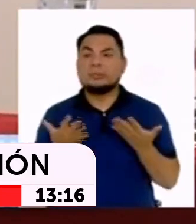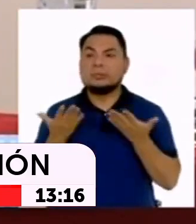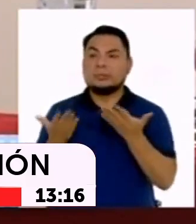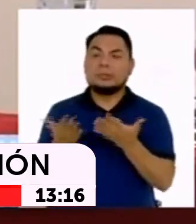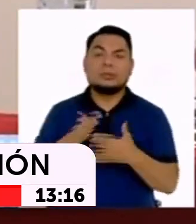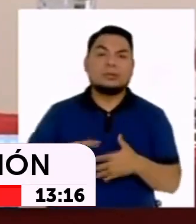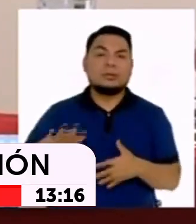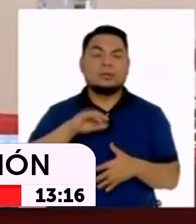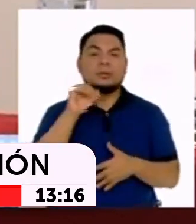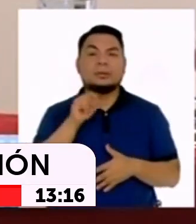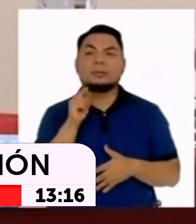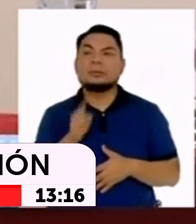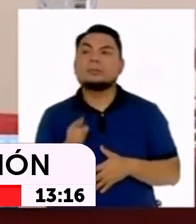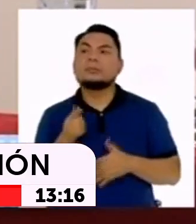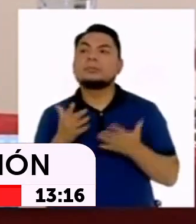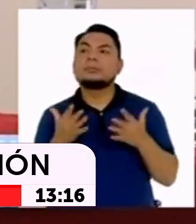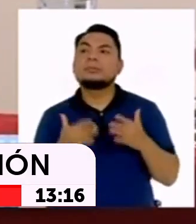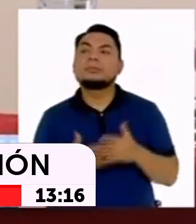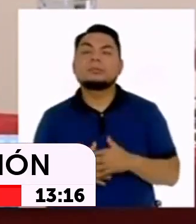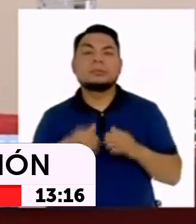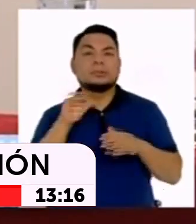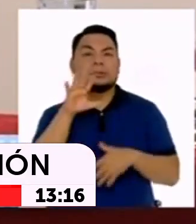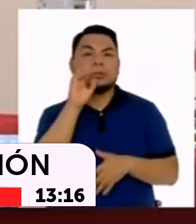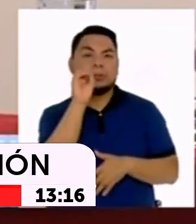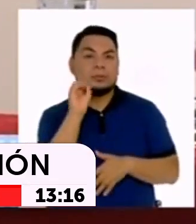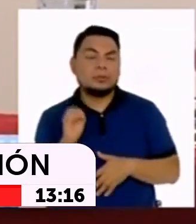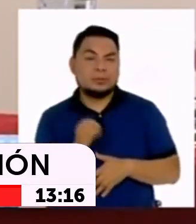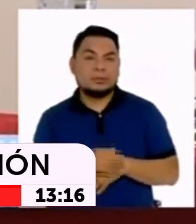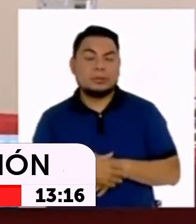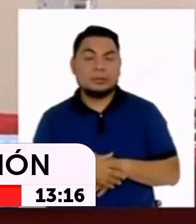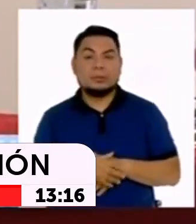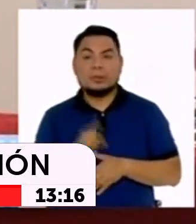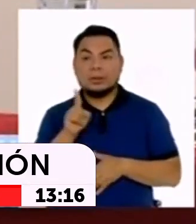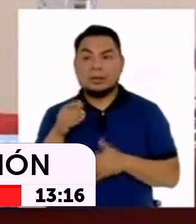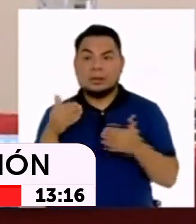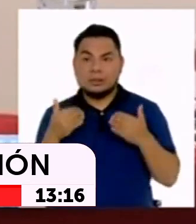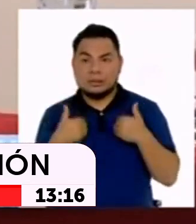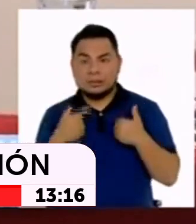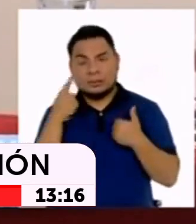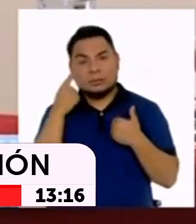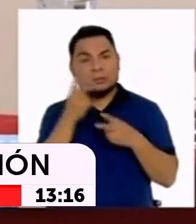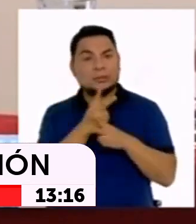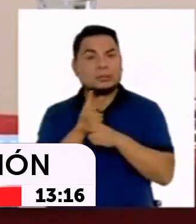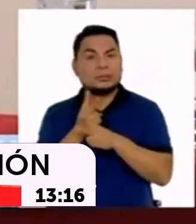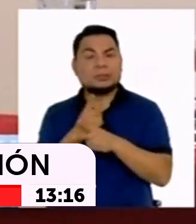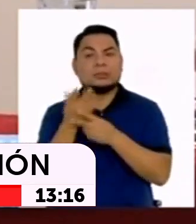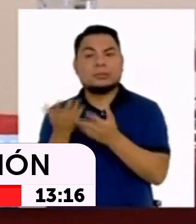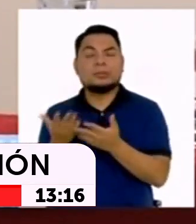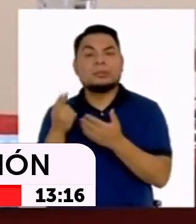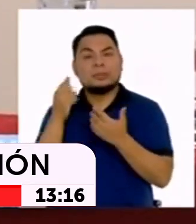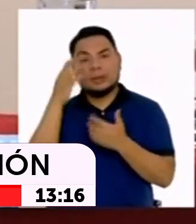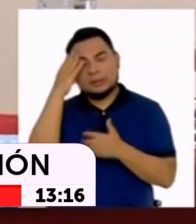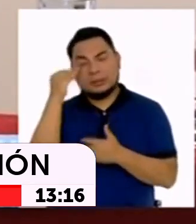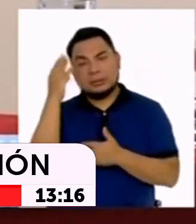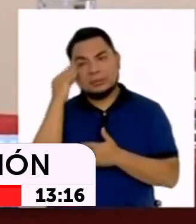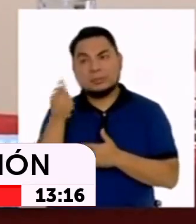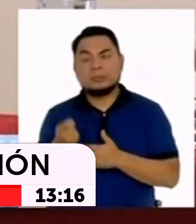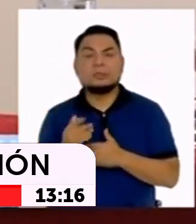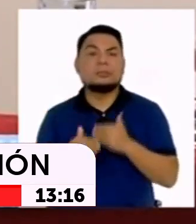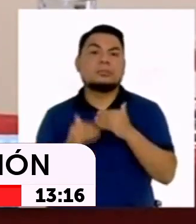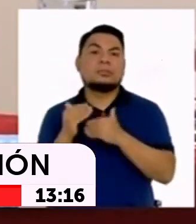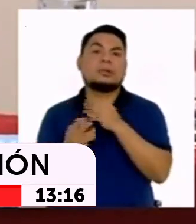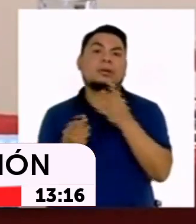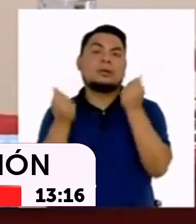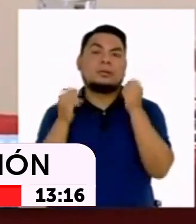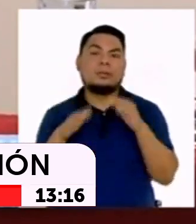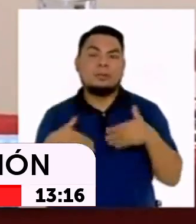promedio nacional está en cerca del 50%, pero tenemos que tener cuidado por la experiencia de un ascenso